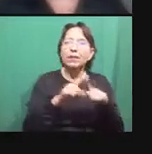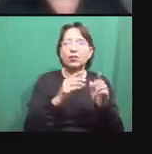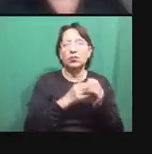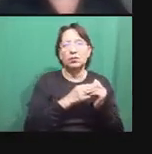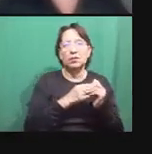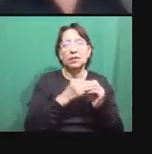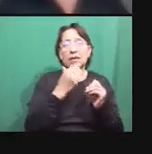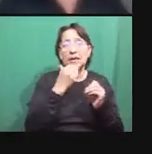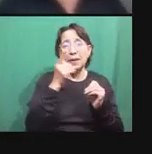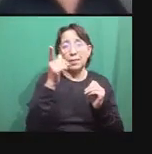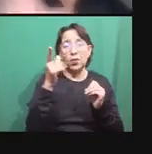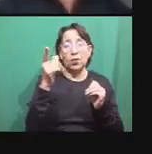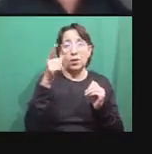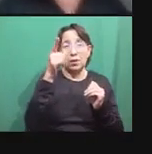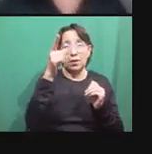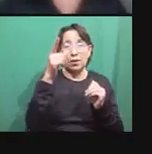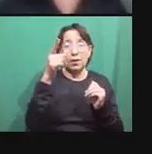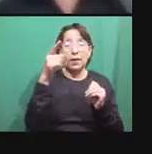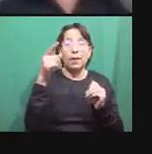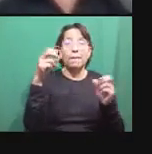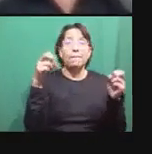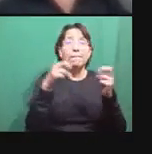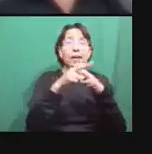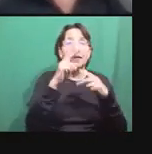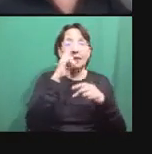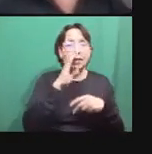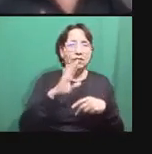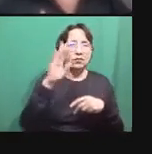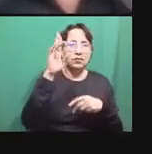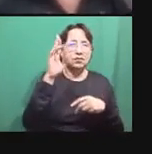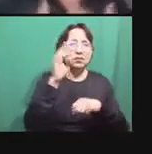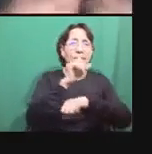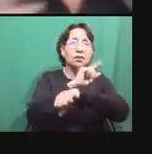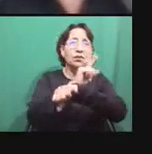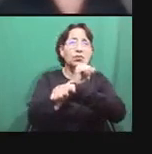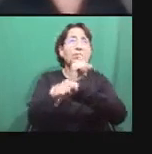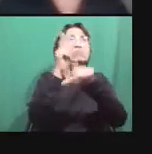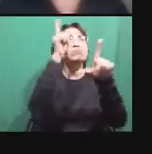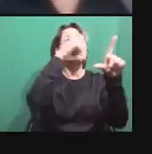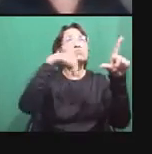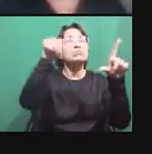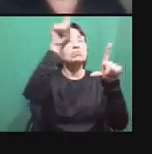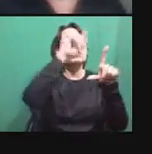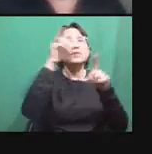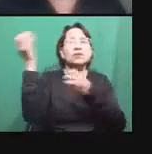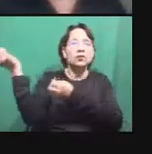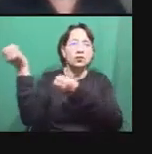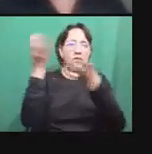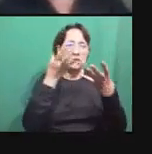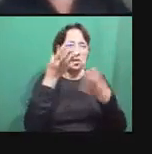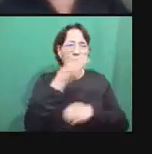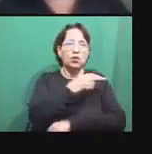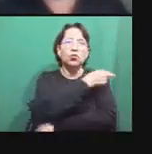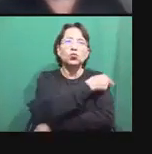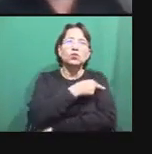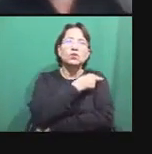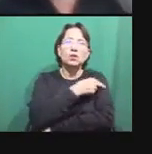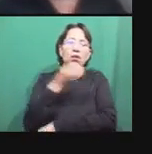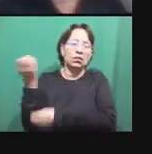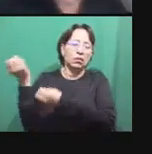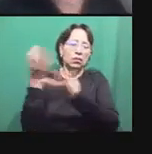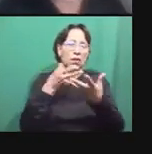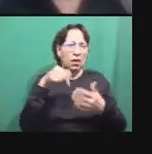Nacional sobre, por ejemplo, el reloj que donó la colonia suiza a la ciudad de Bogotá? ¿Cómo se articula